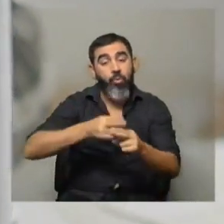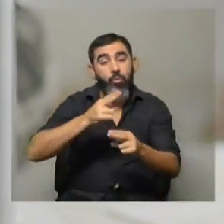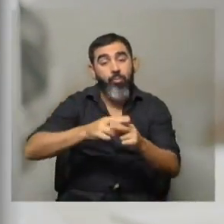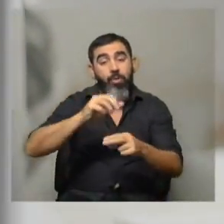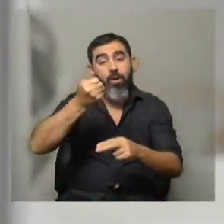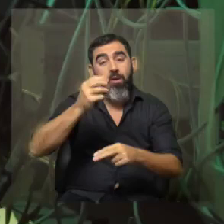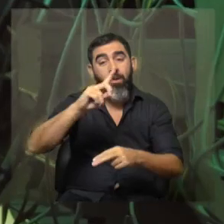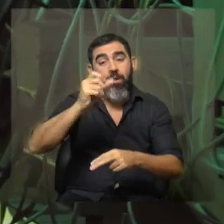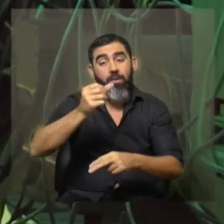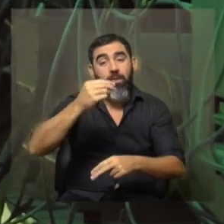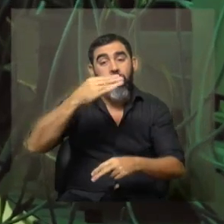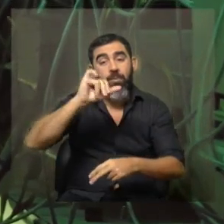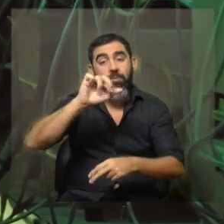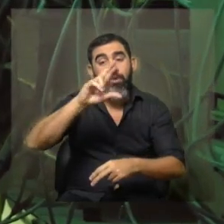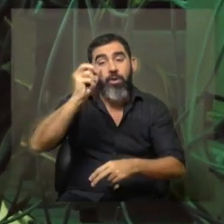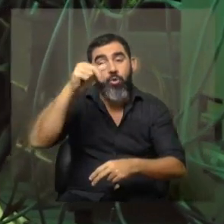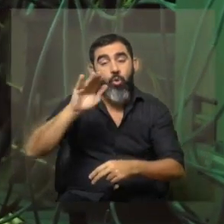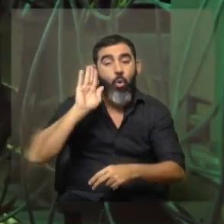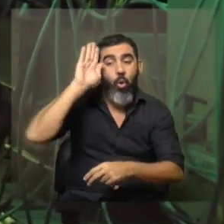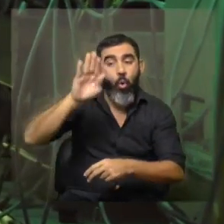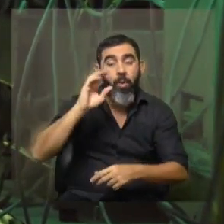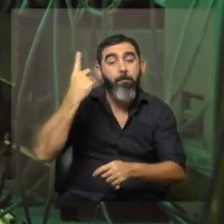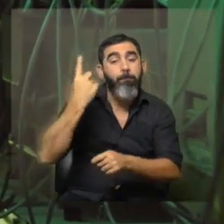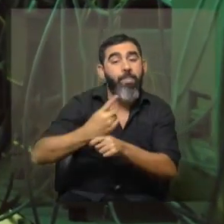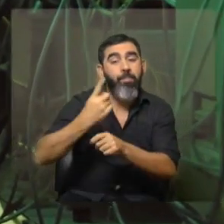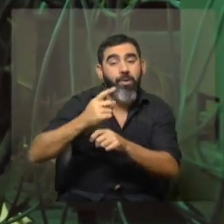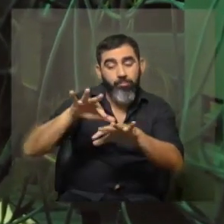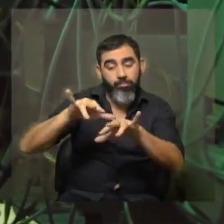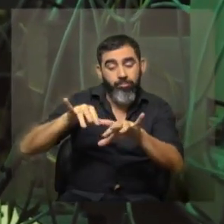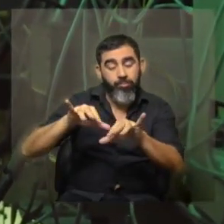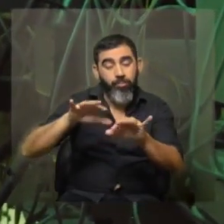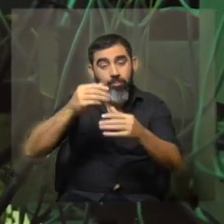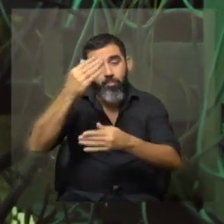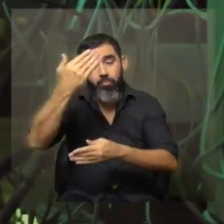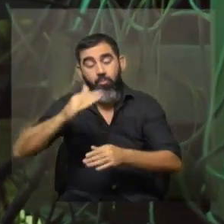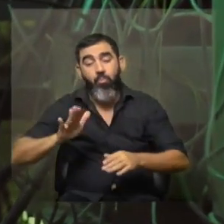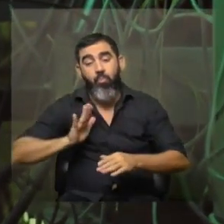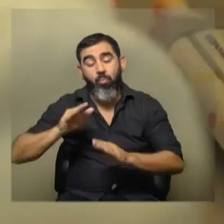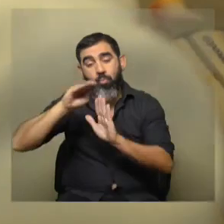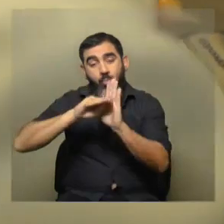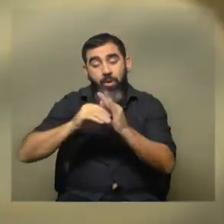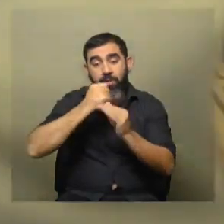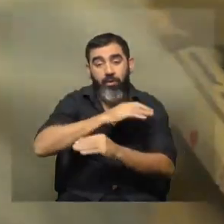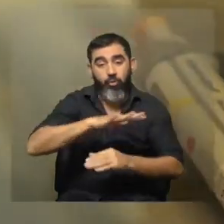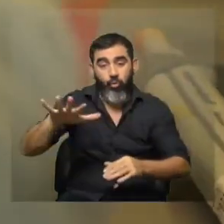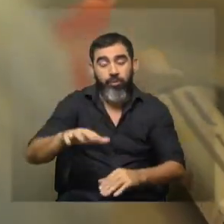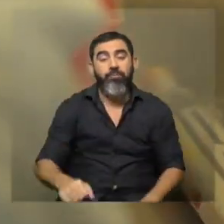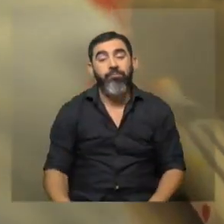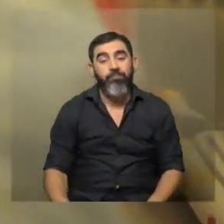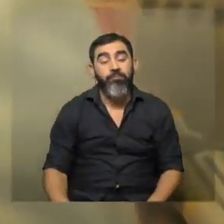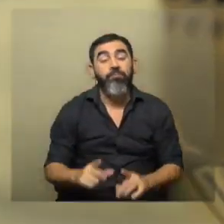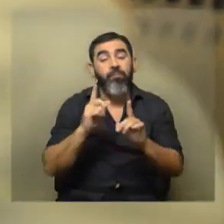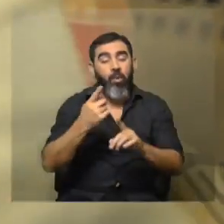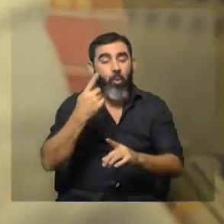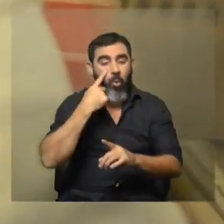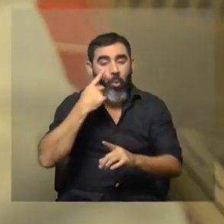Ada Byron en honor a la primera programadora de computadoras de la historia. Byron, también